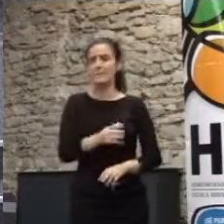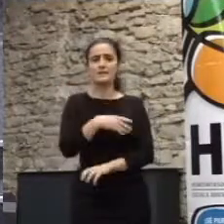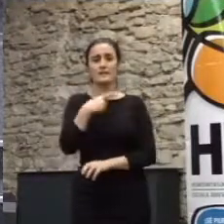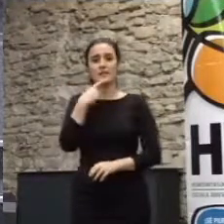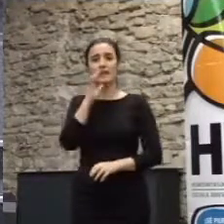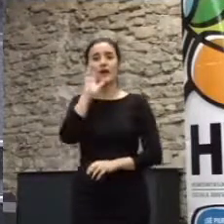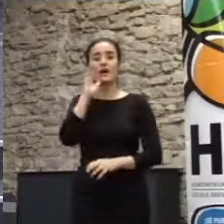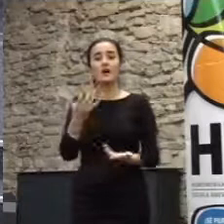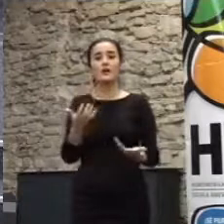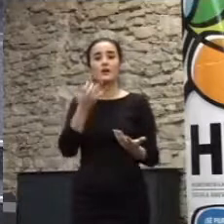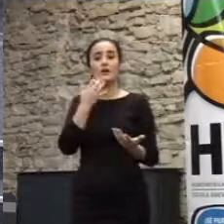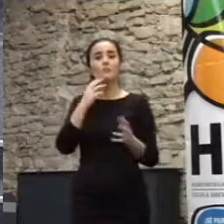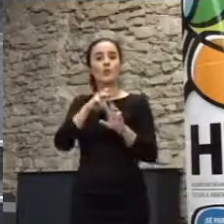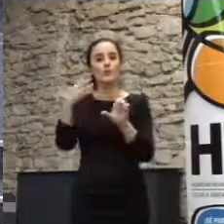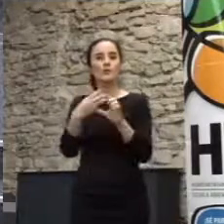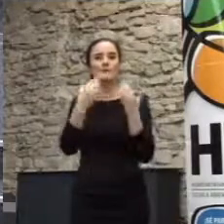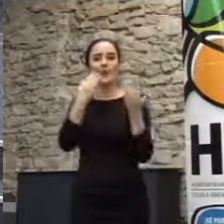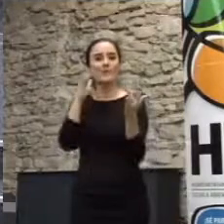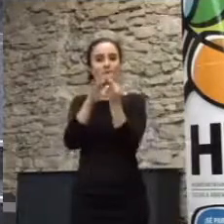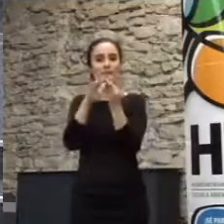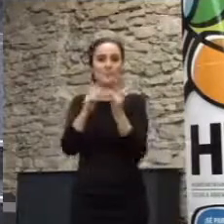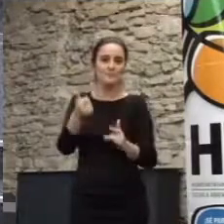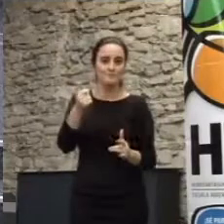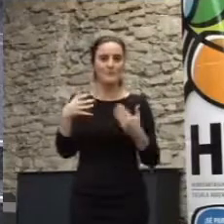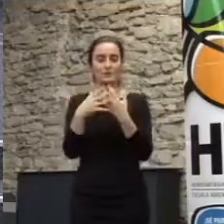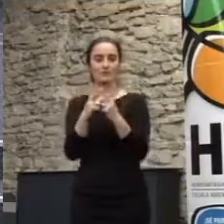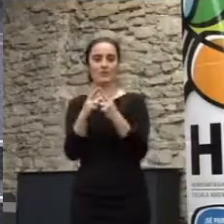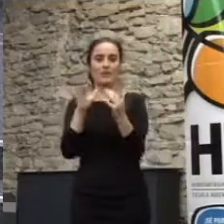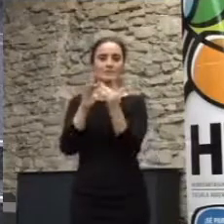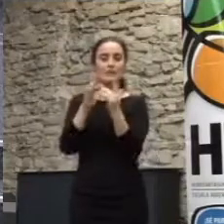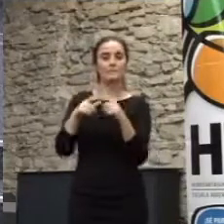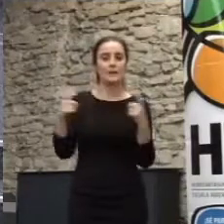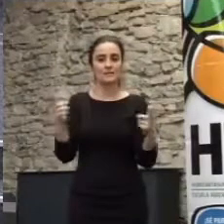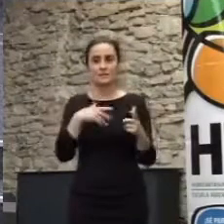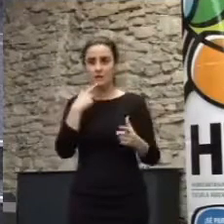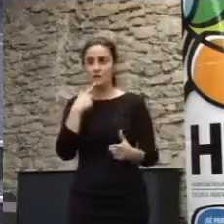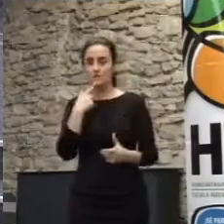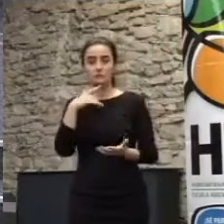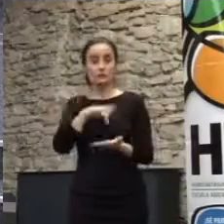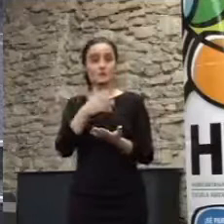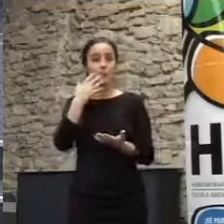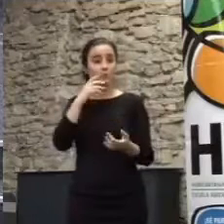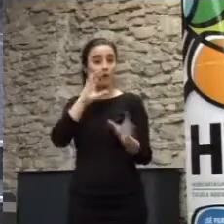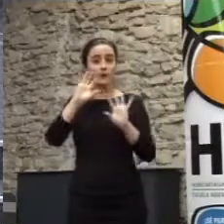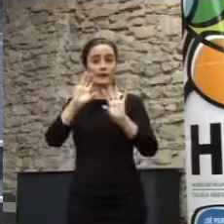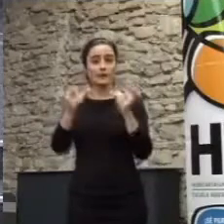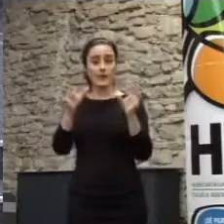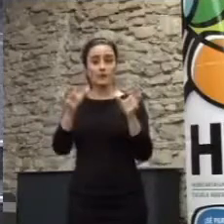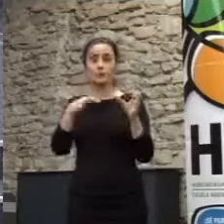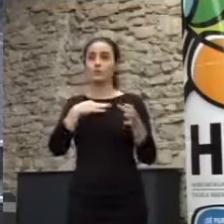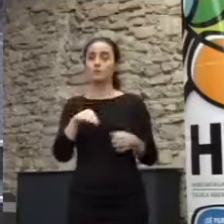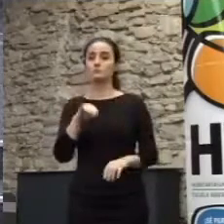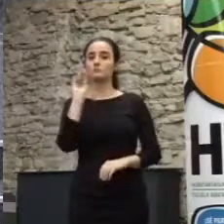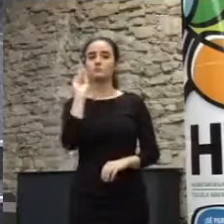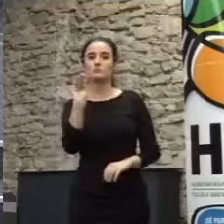con la web hay más interacción, con redes sociales, pero bueno, los espacios en los que desde que te viene el alcalde y le puedes hacer le puedes